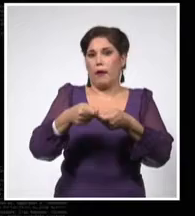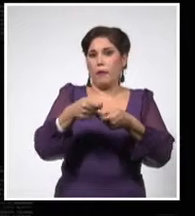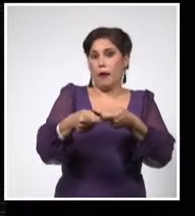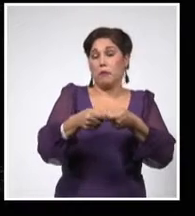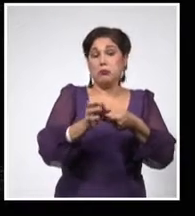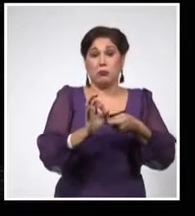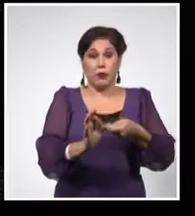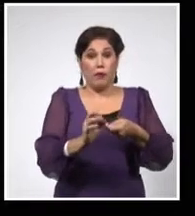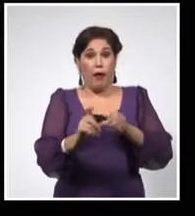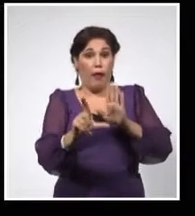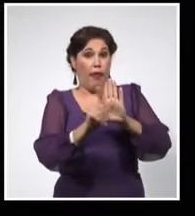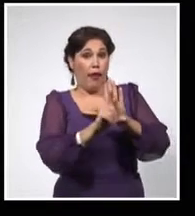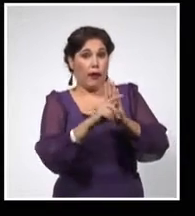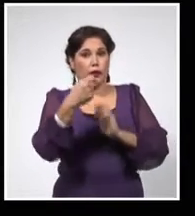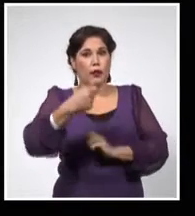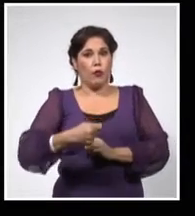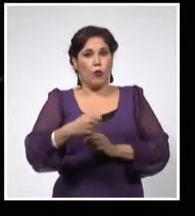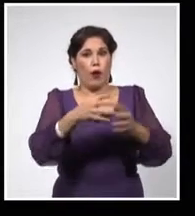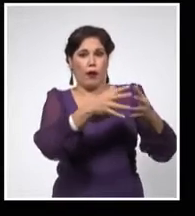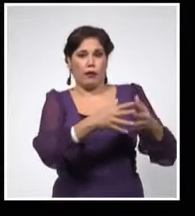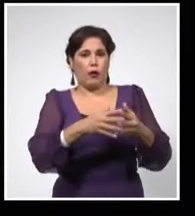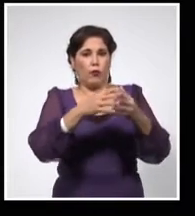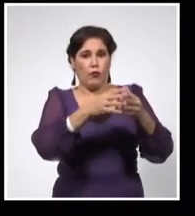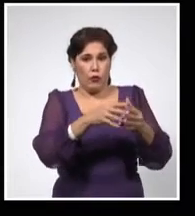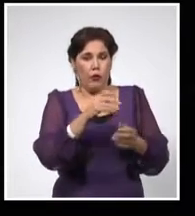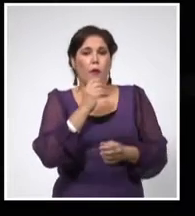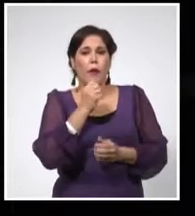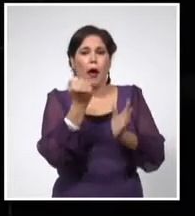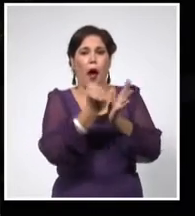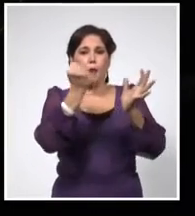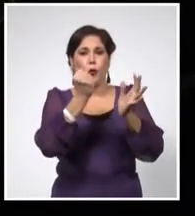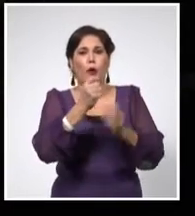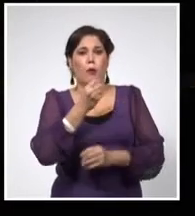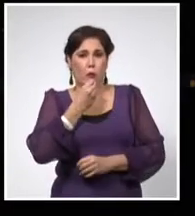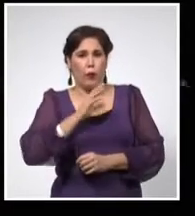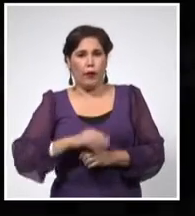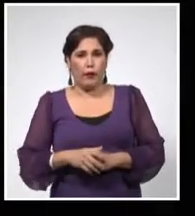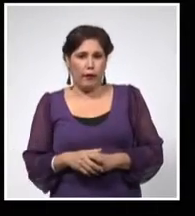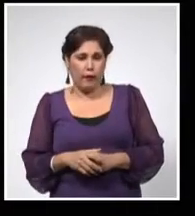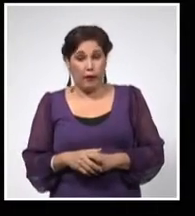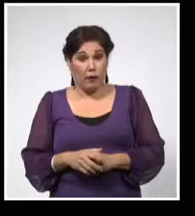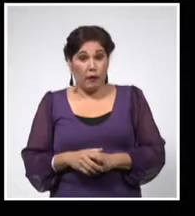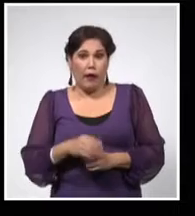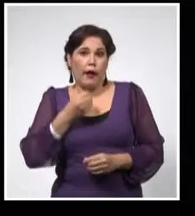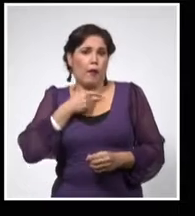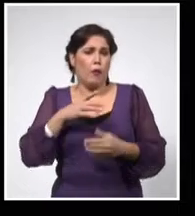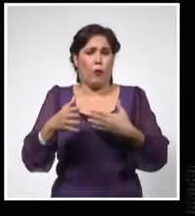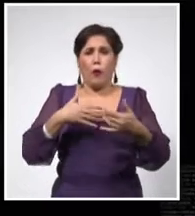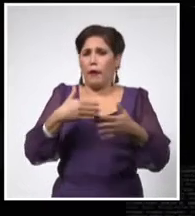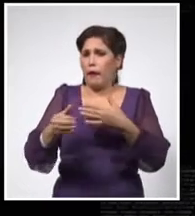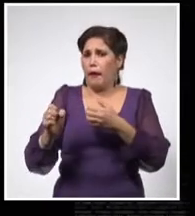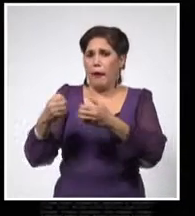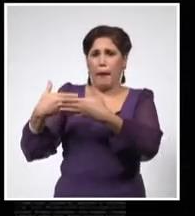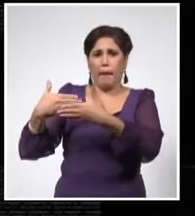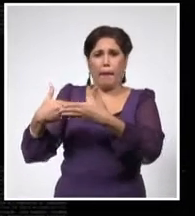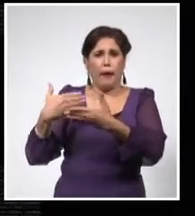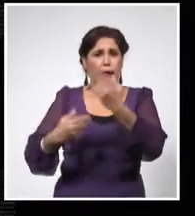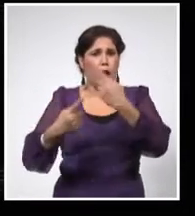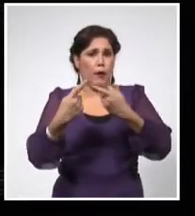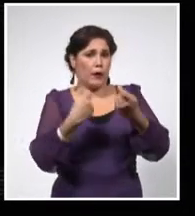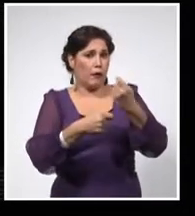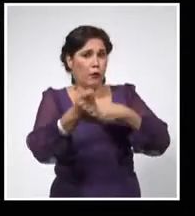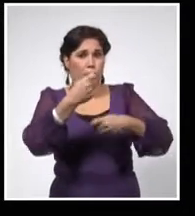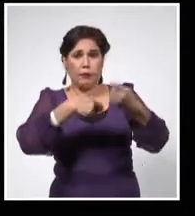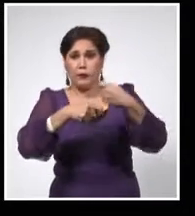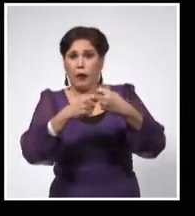que da la ley es en los tribunales federales de Estados Unidos. Y cualquier entidad, cualquier persona ahora que esté traficando, que